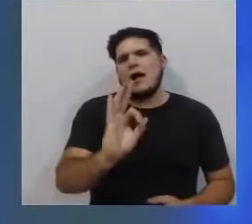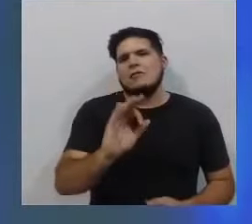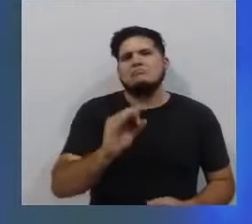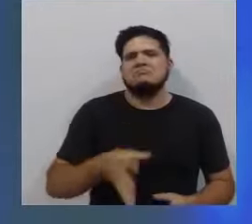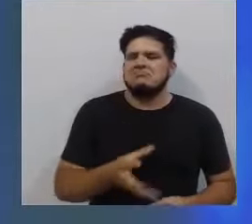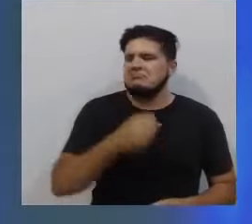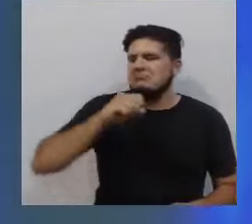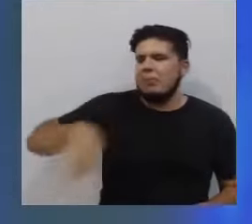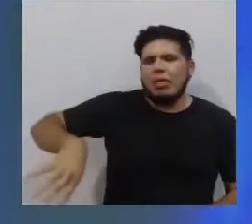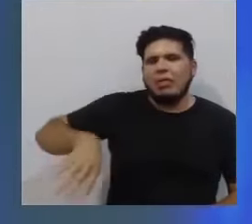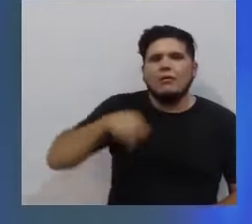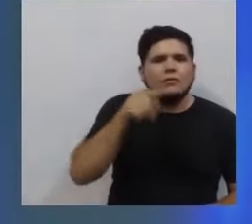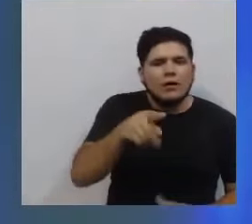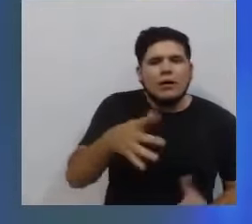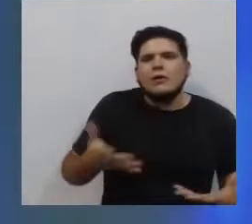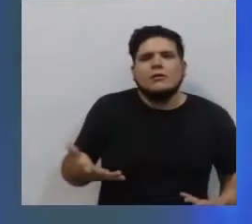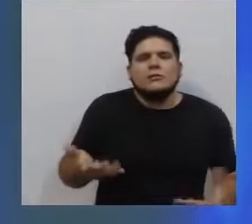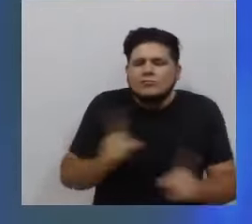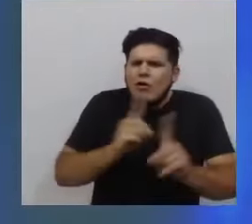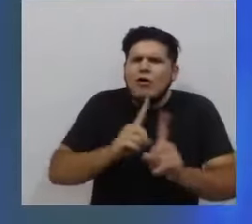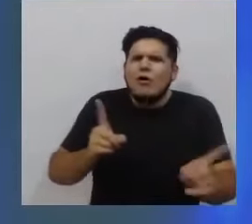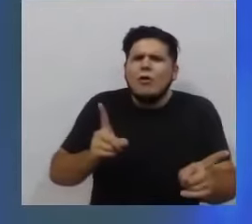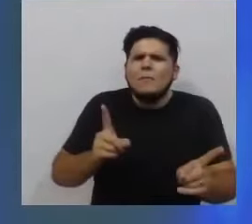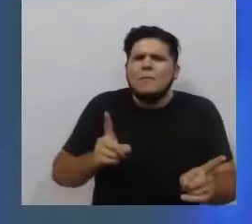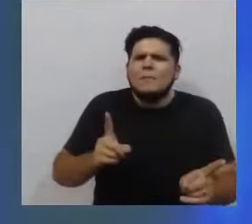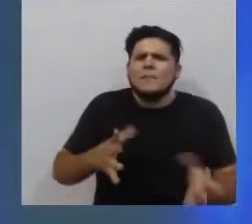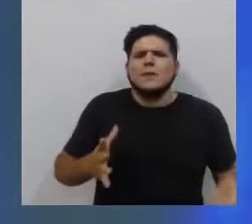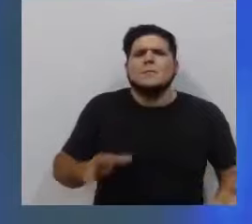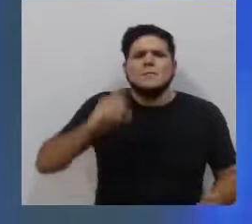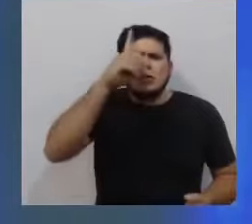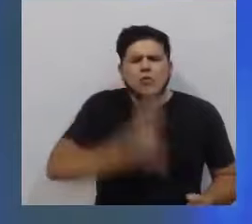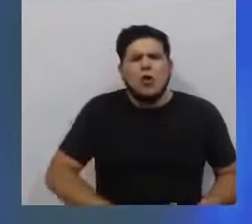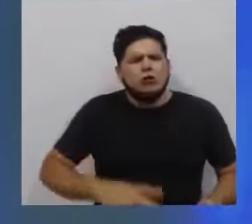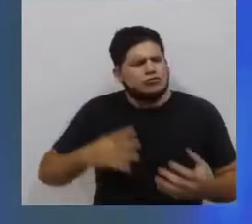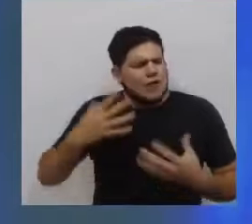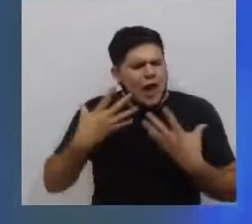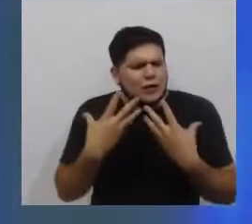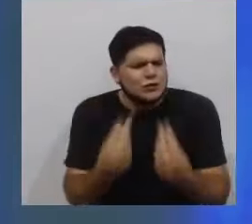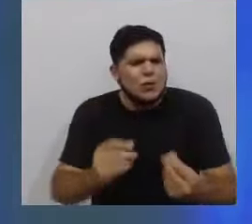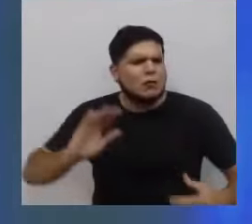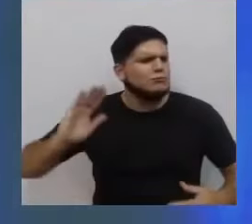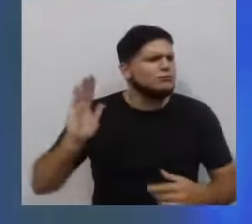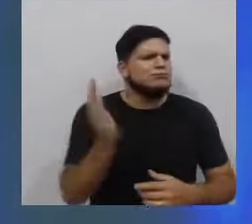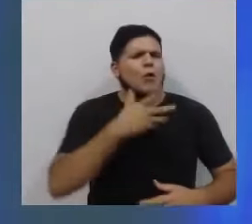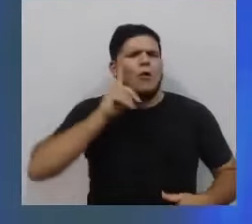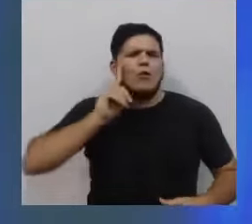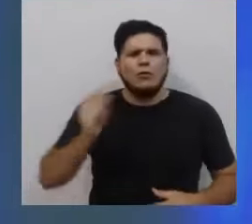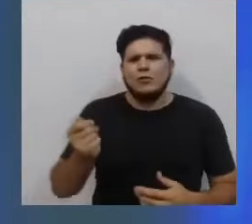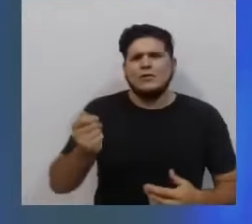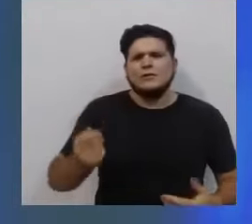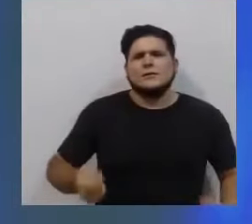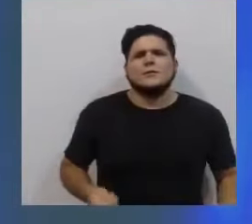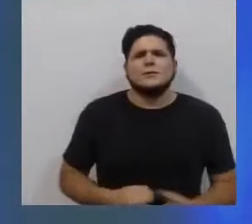y diga el brazo extendido de dios me ayuda todos los días yo no lo voy a soltar porque él